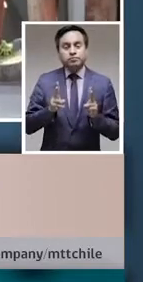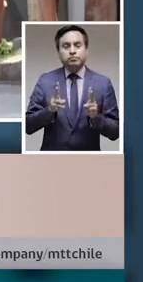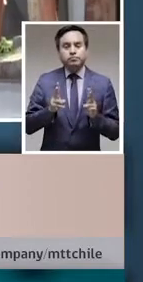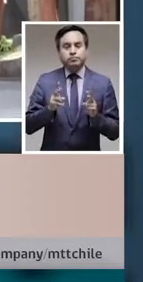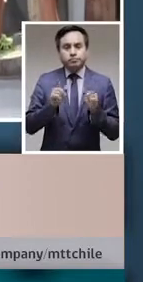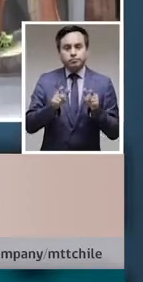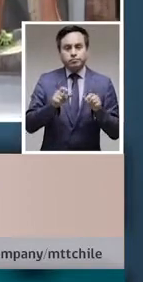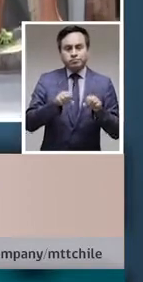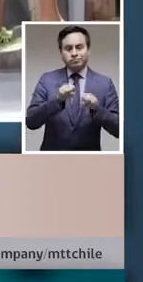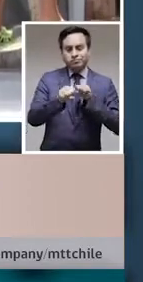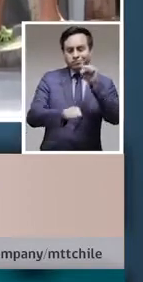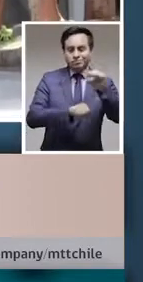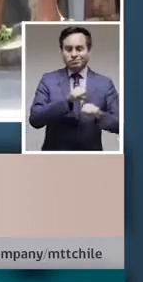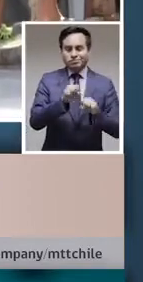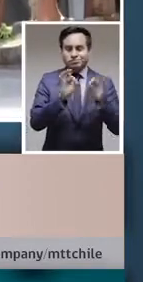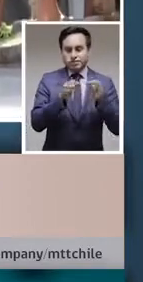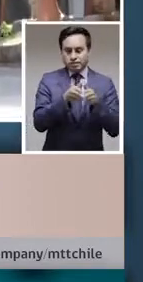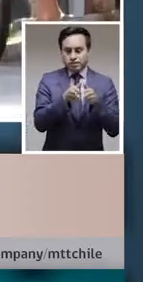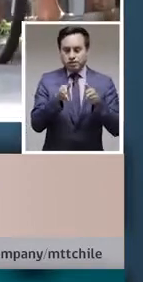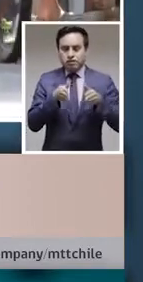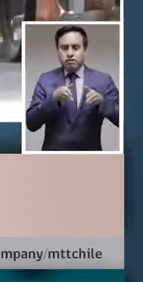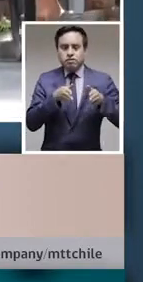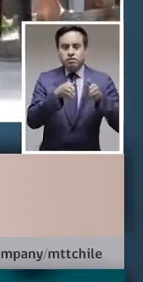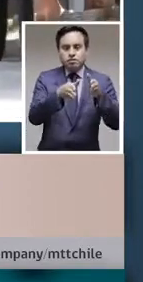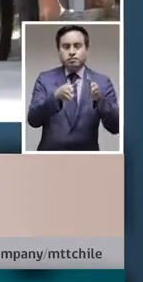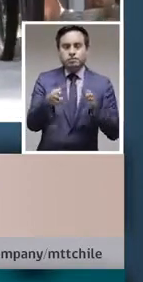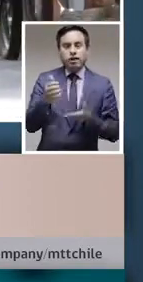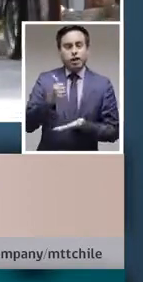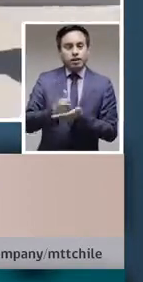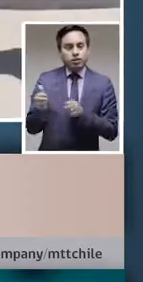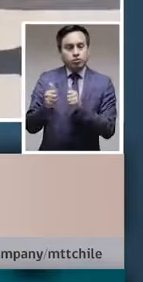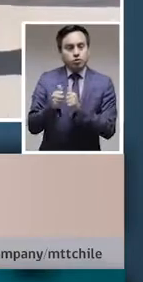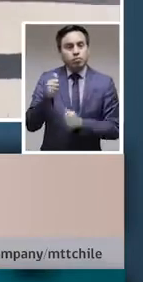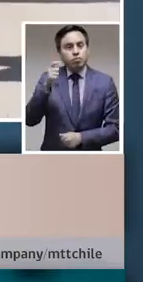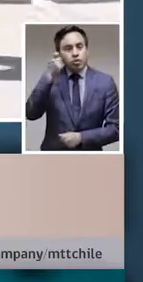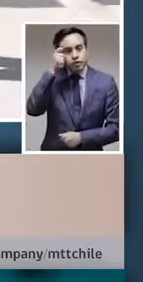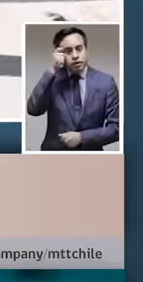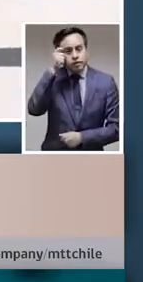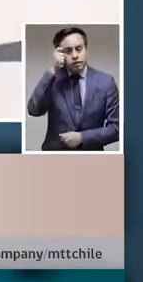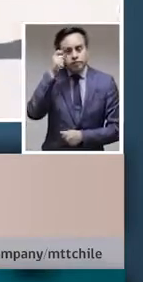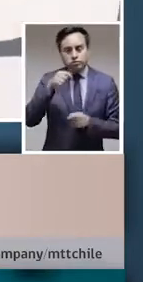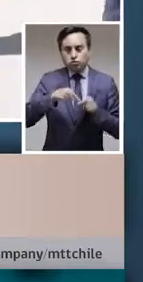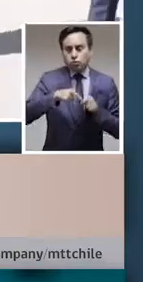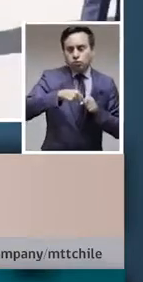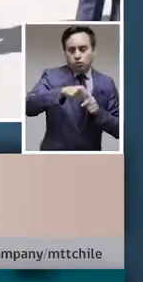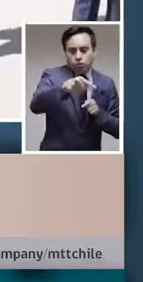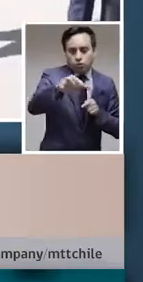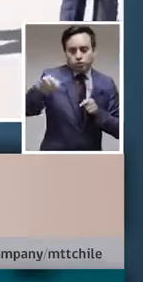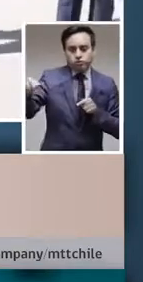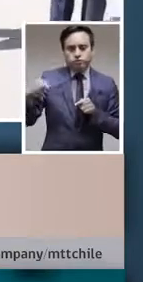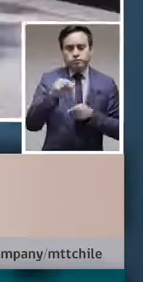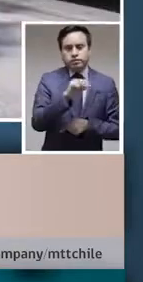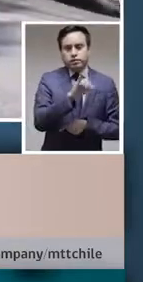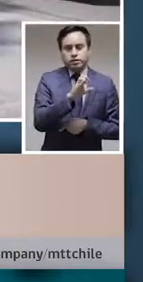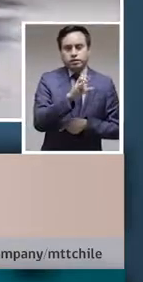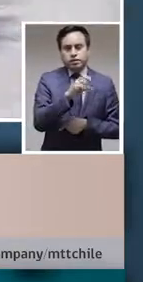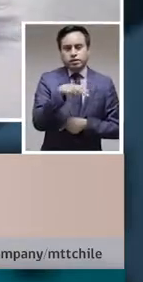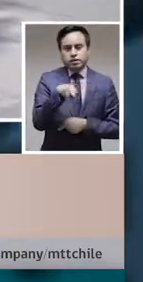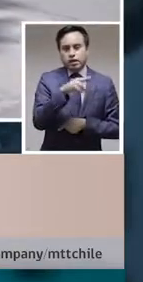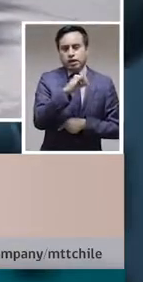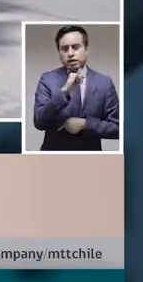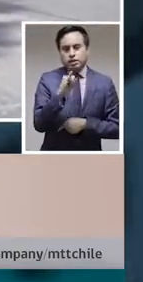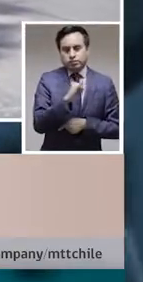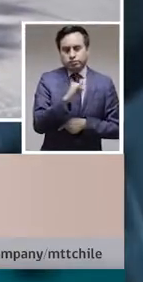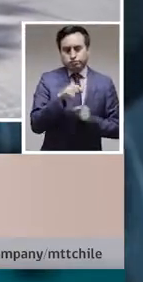ciclovías. Con la alcaldesa de Providencia, una pista completa de Heliodoro Yáñez se destinó